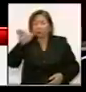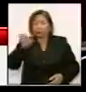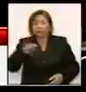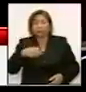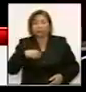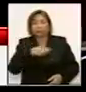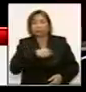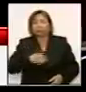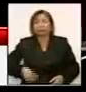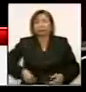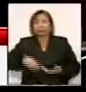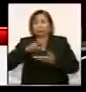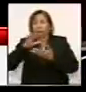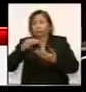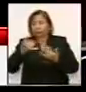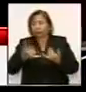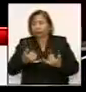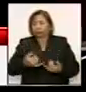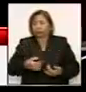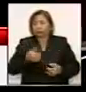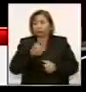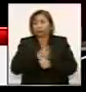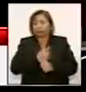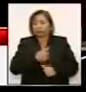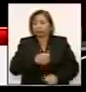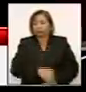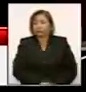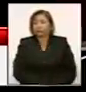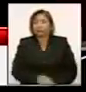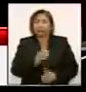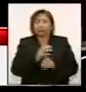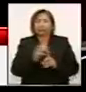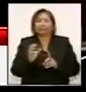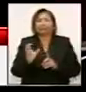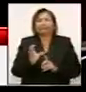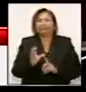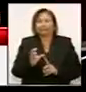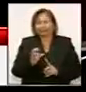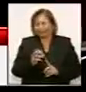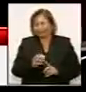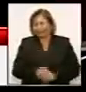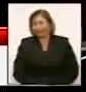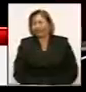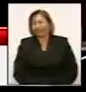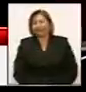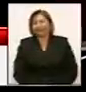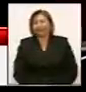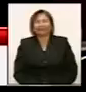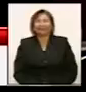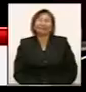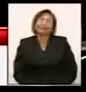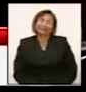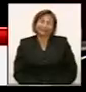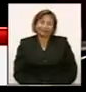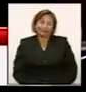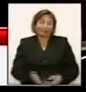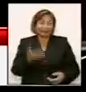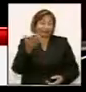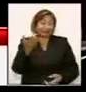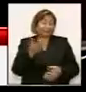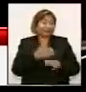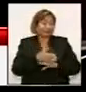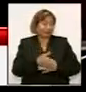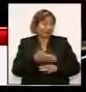Energía, del Medio Ambiente, hoy ministra de Ayacucho, ministra de Cultura, de Agricultura. Pero eso, señor presidente, a través